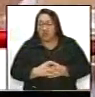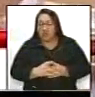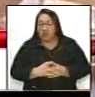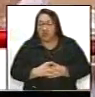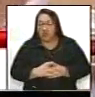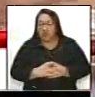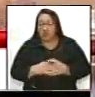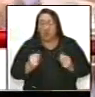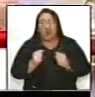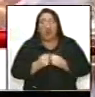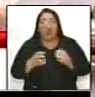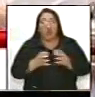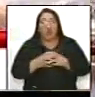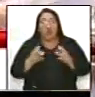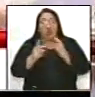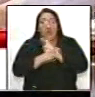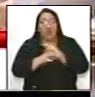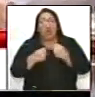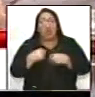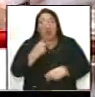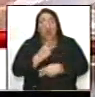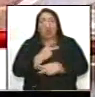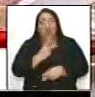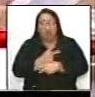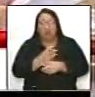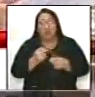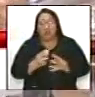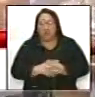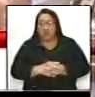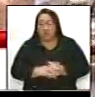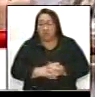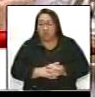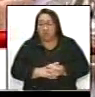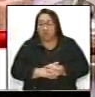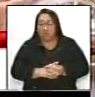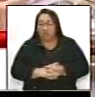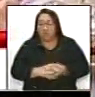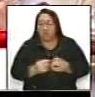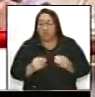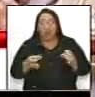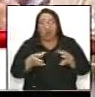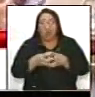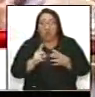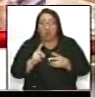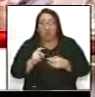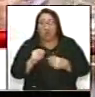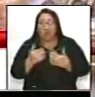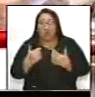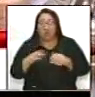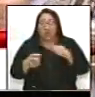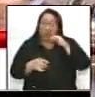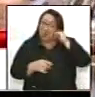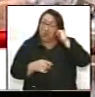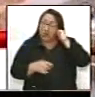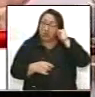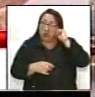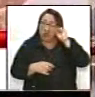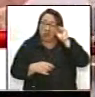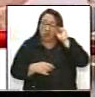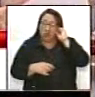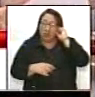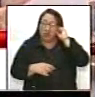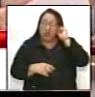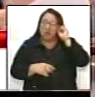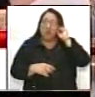la migración venezolana, también hay que tener una situación de mucho cuidado. Se han destacado una serie de bandas y no es un tema xenófobo para nada, sea de